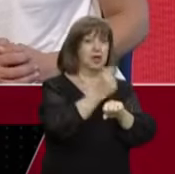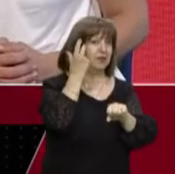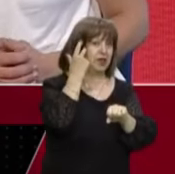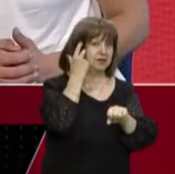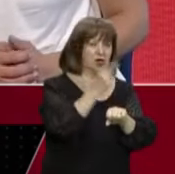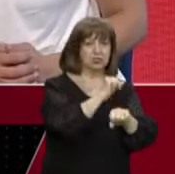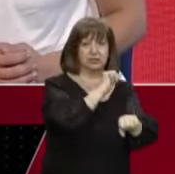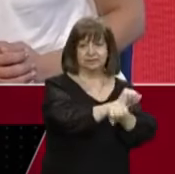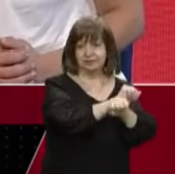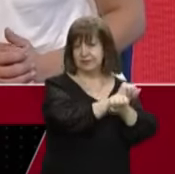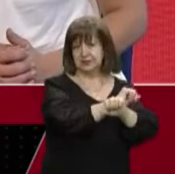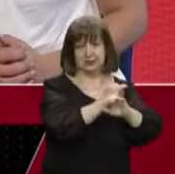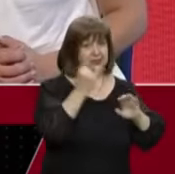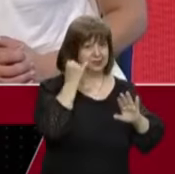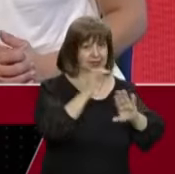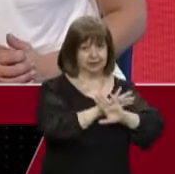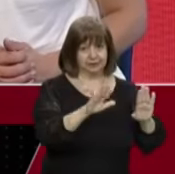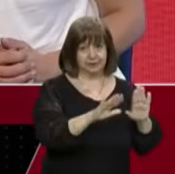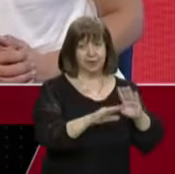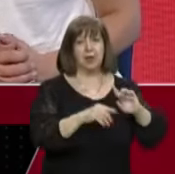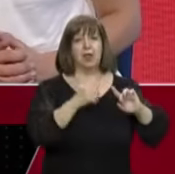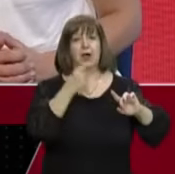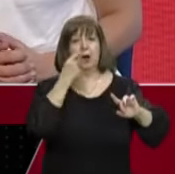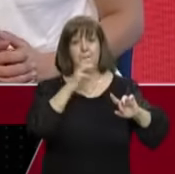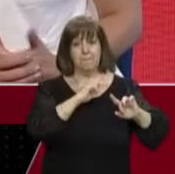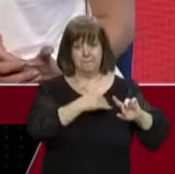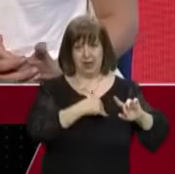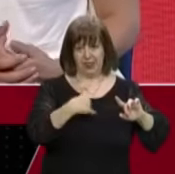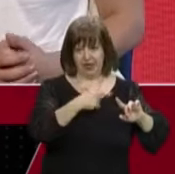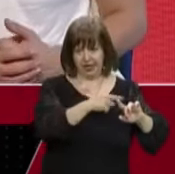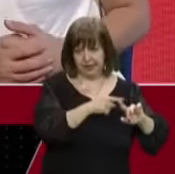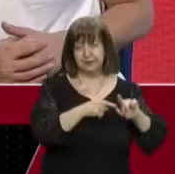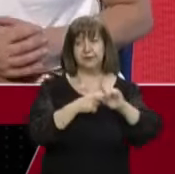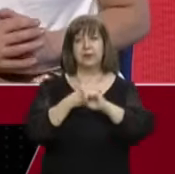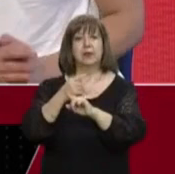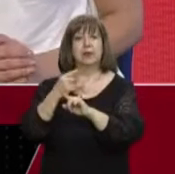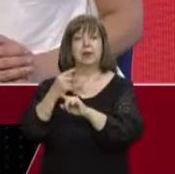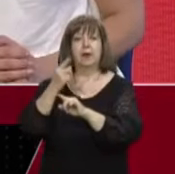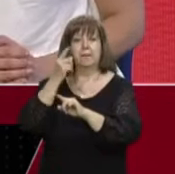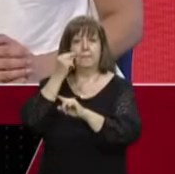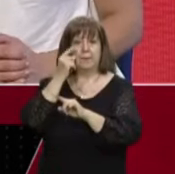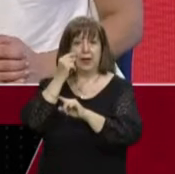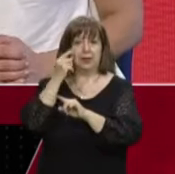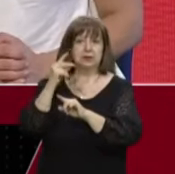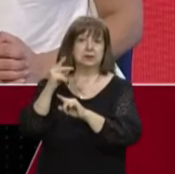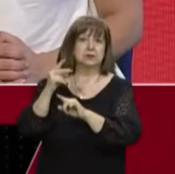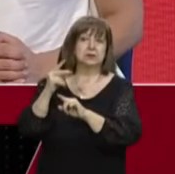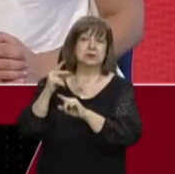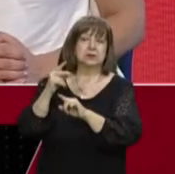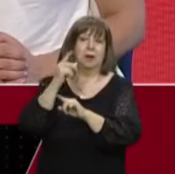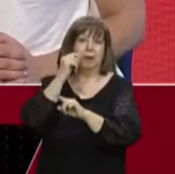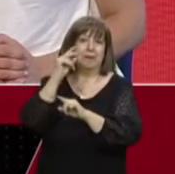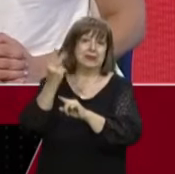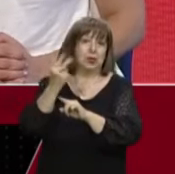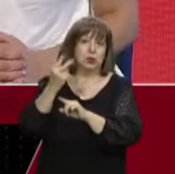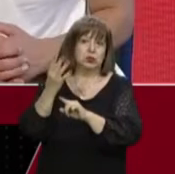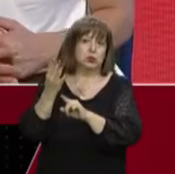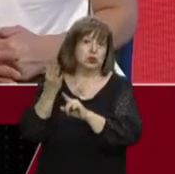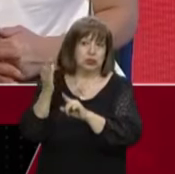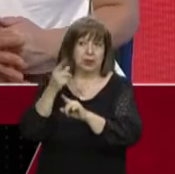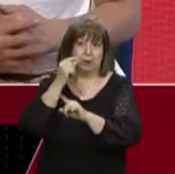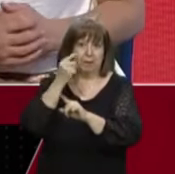semejante aberración, al menos para uno de los implicados, la mujer en este caso, y el otro proceso Sí. está en marcha